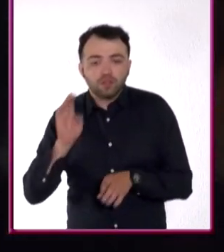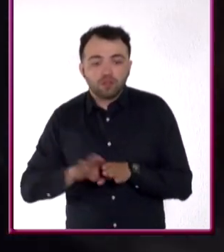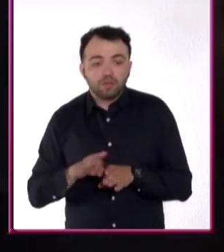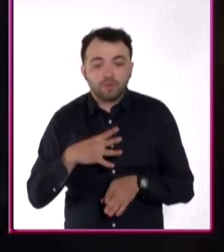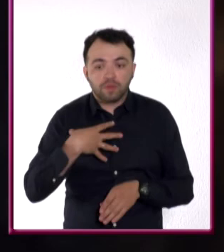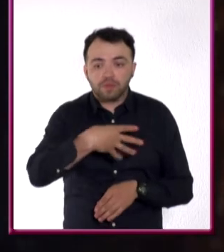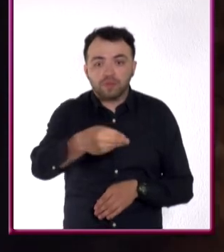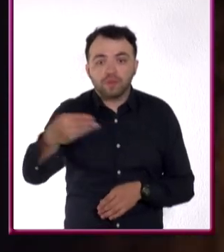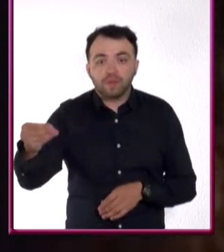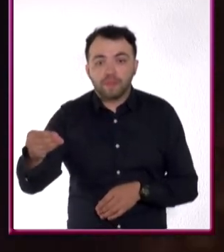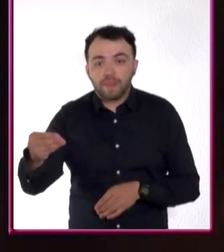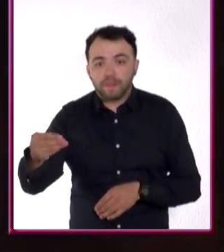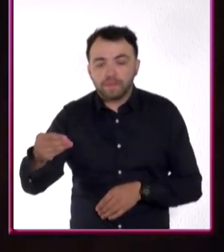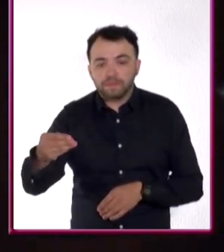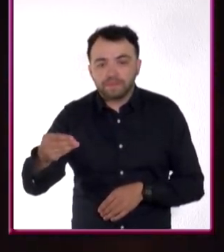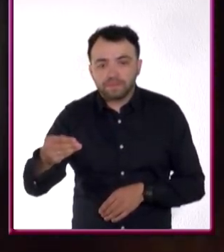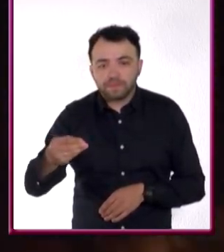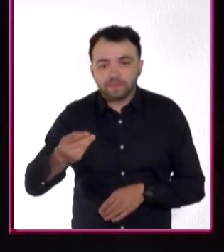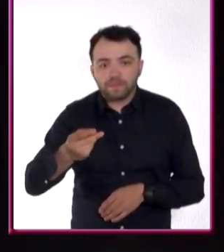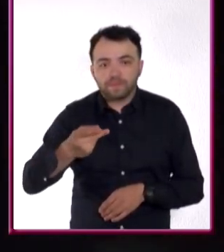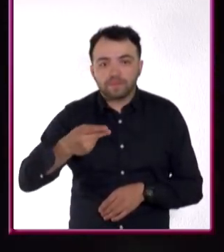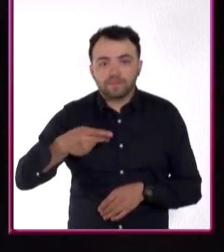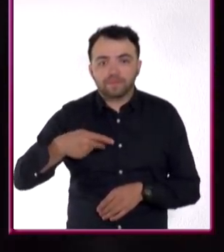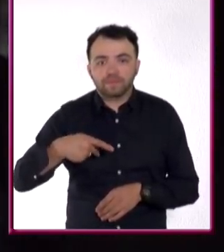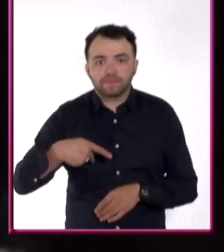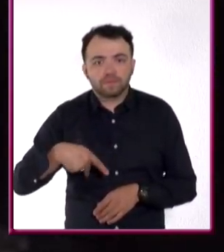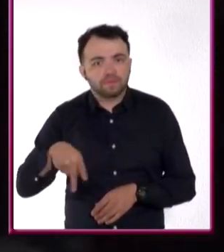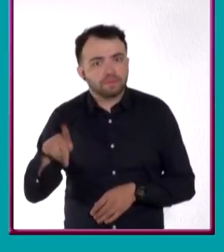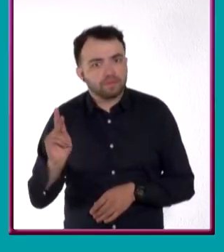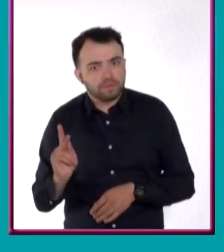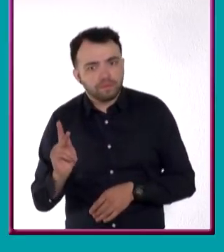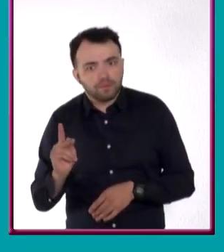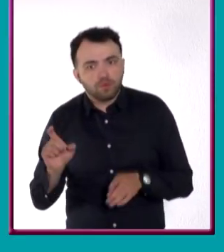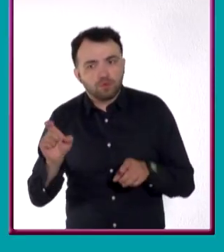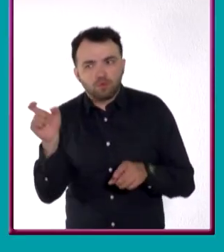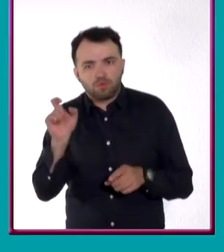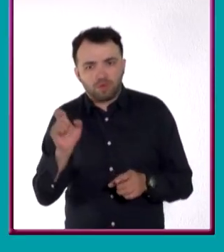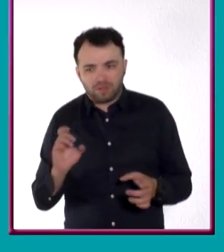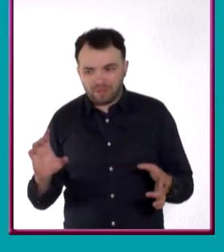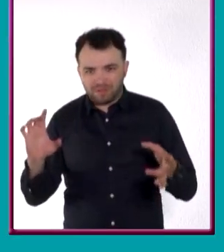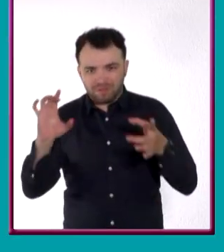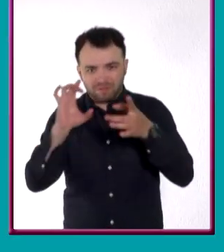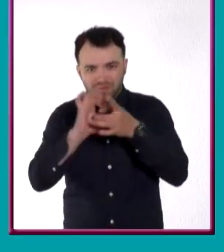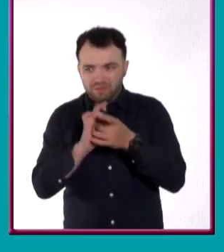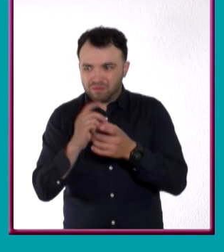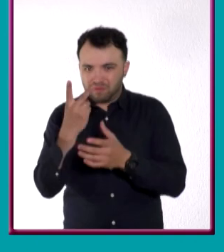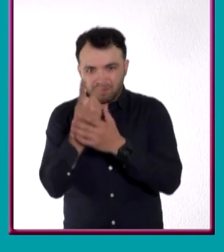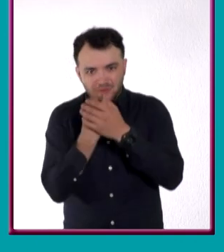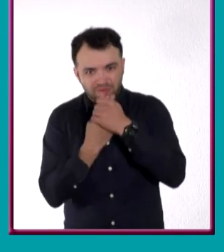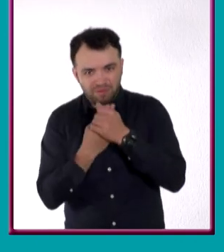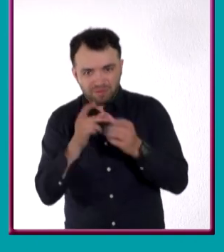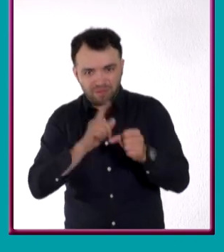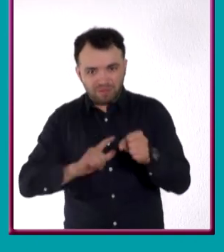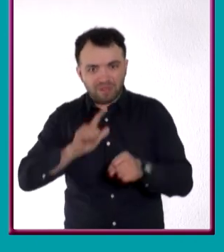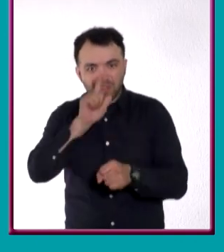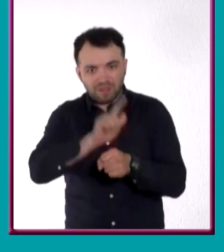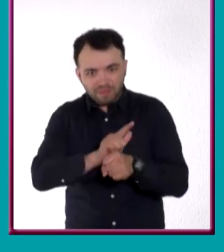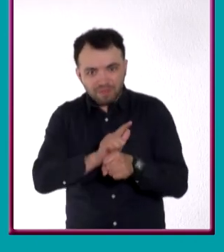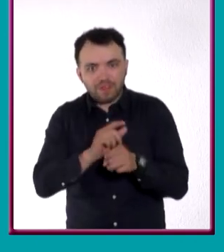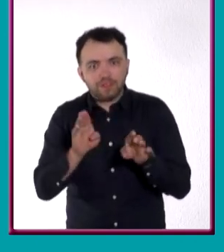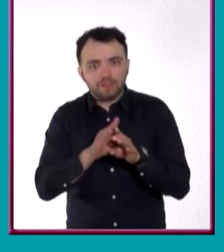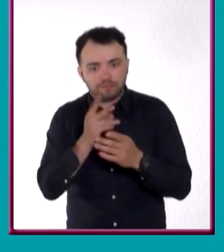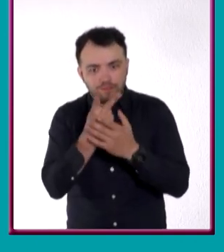pandemia humana y tampoco el ancestro viral en pangolines. Pero al unirse ambos virus, se generó un híbrido con